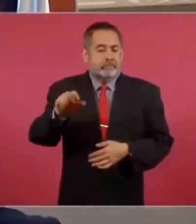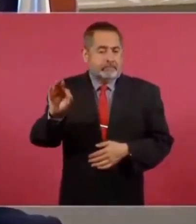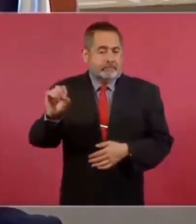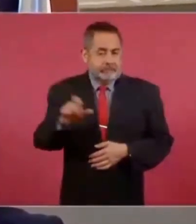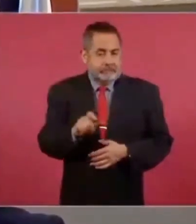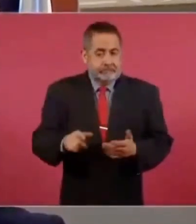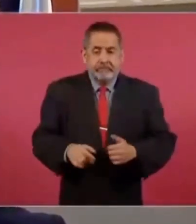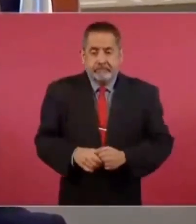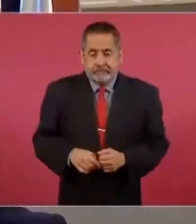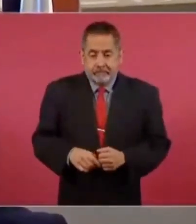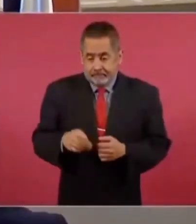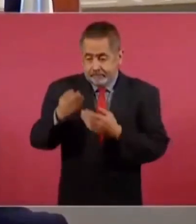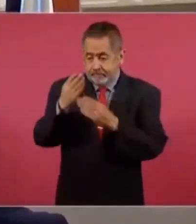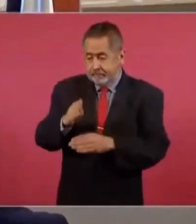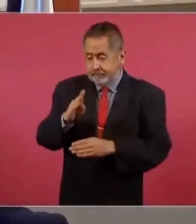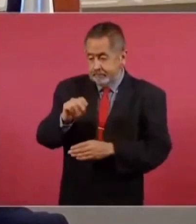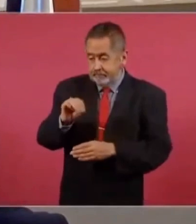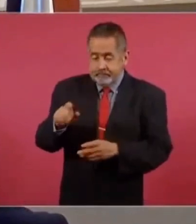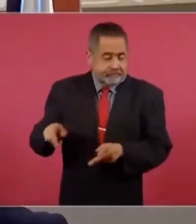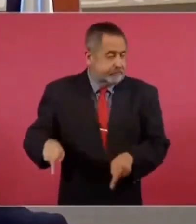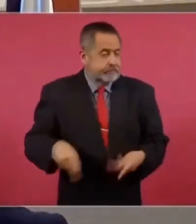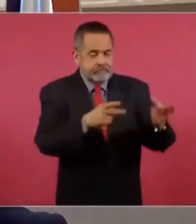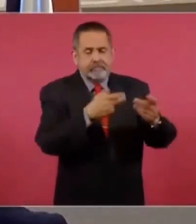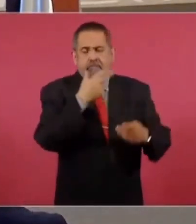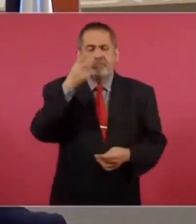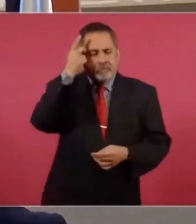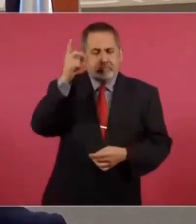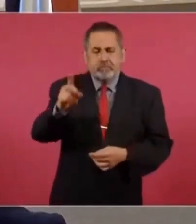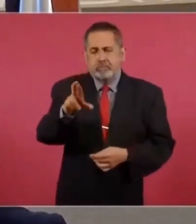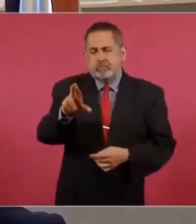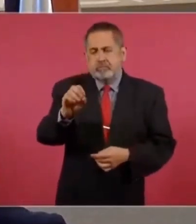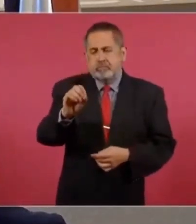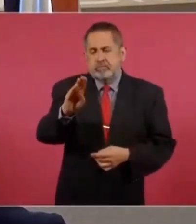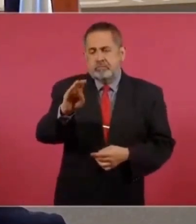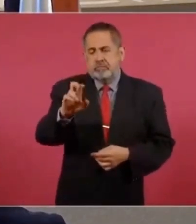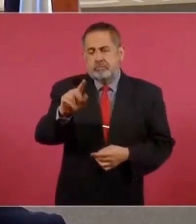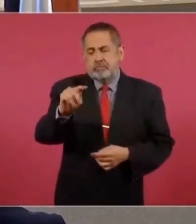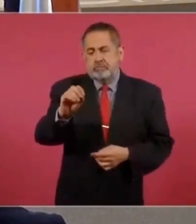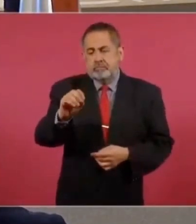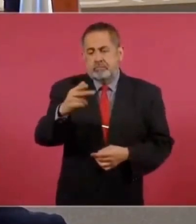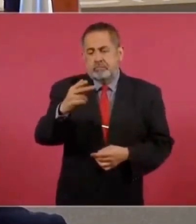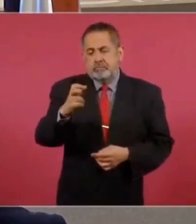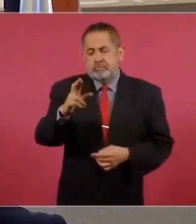Vendieron Banamex. El dueño era Roberto Hernández y otros.